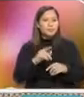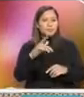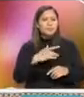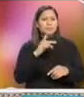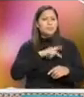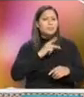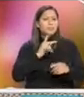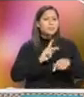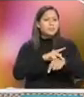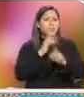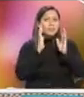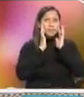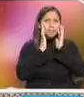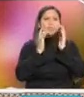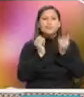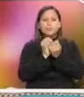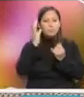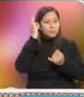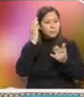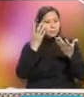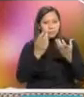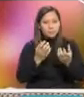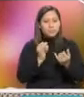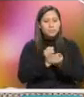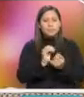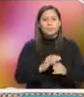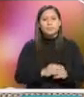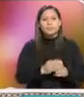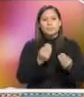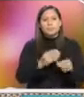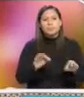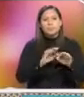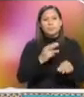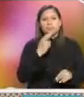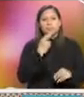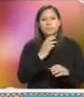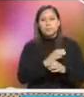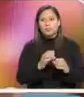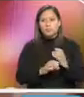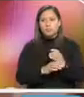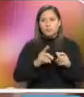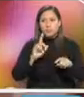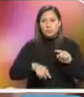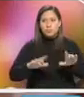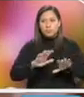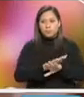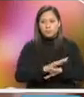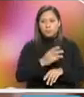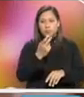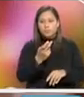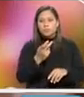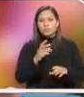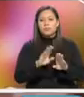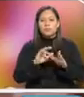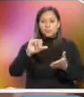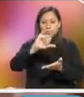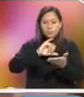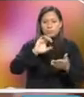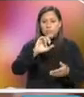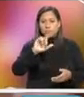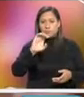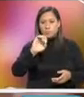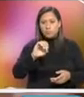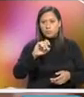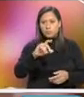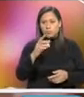la piel, lo mismo pasa con el cabello. Entonces es importante el utilizar cosas que sustituyan esa nutrición y qué mejor que el uso de óleos.